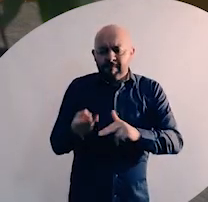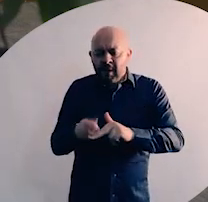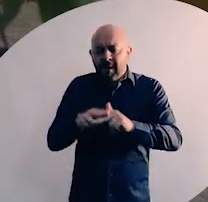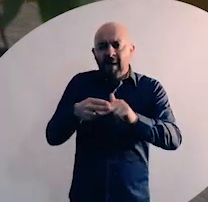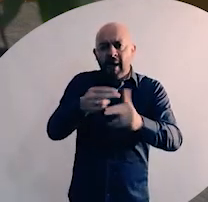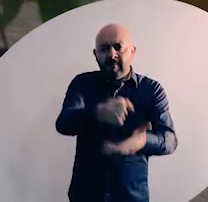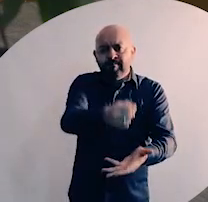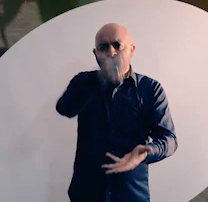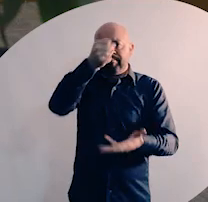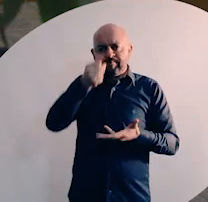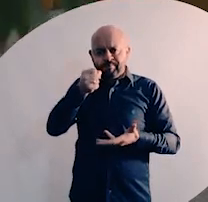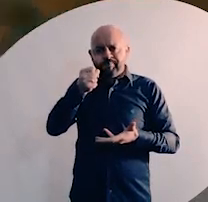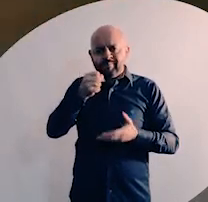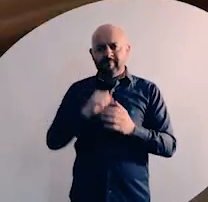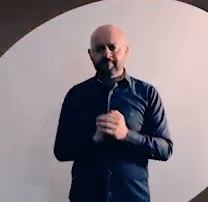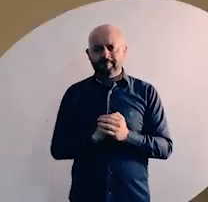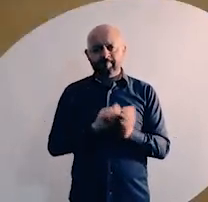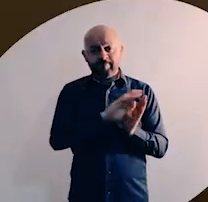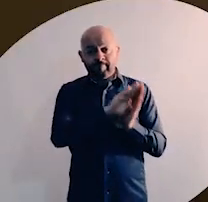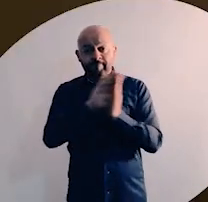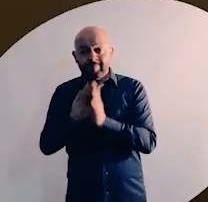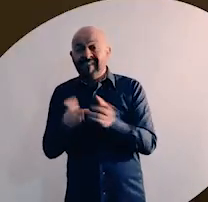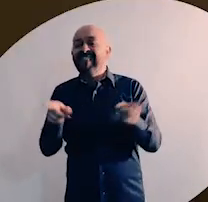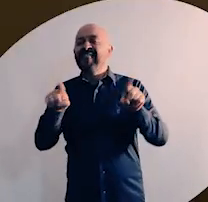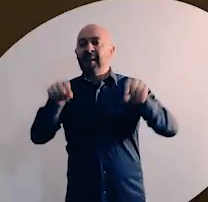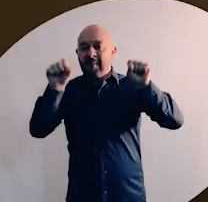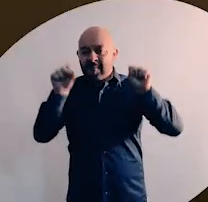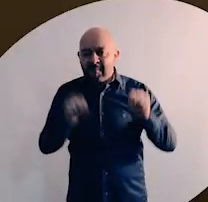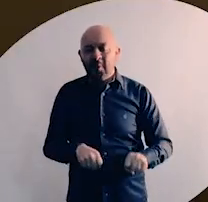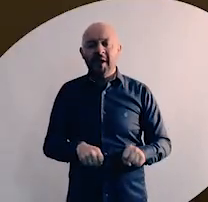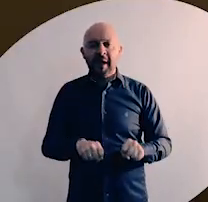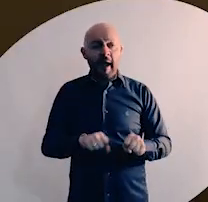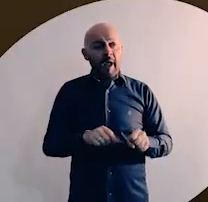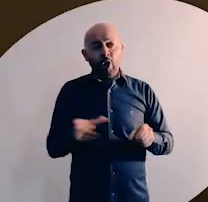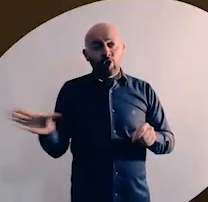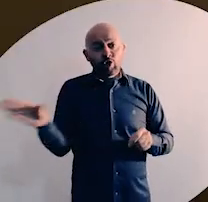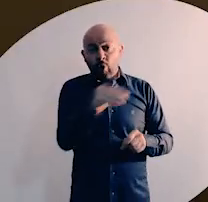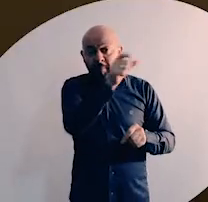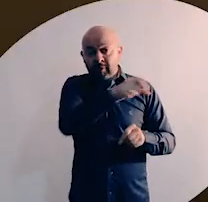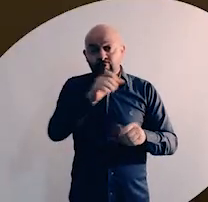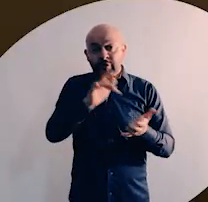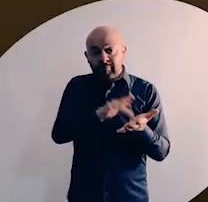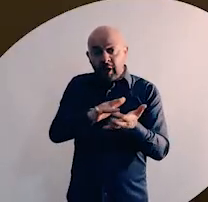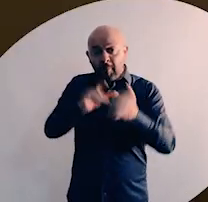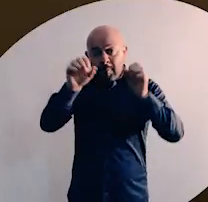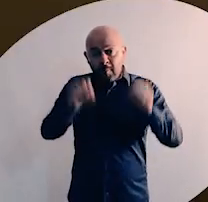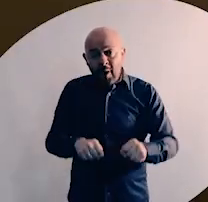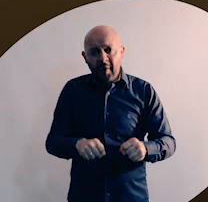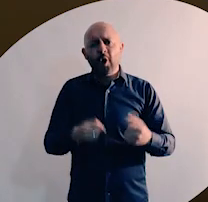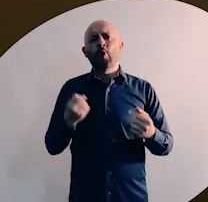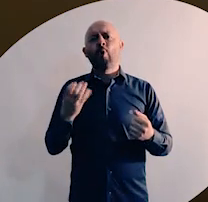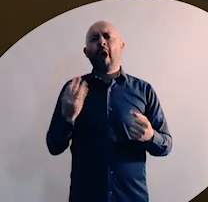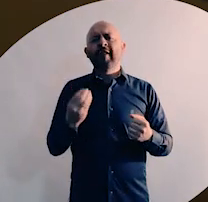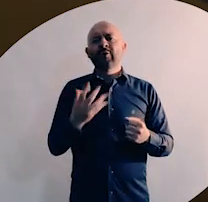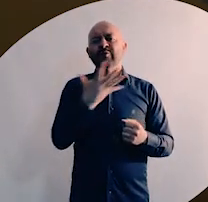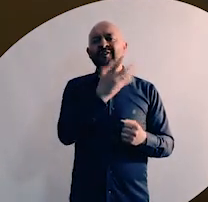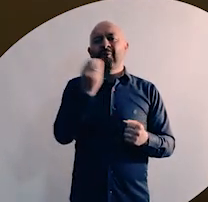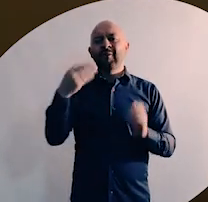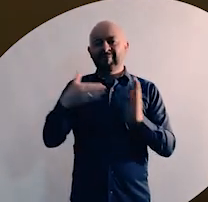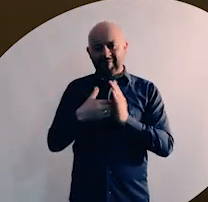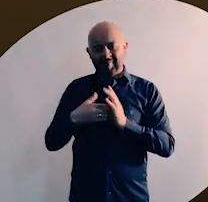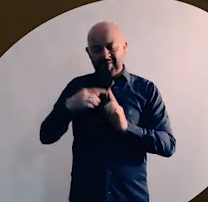esto va a recibir unas rentabilidades. Hay otra opción que inclusive le permite a personas desde